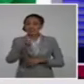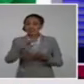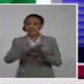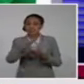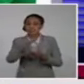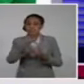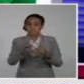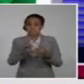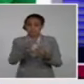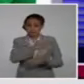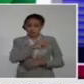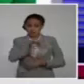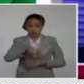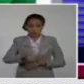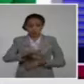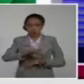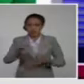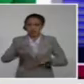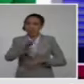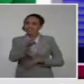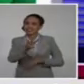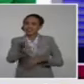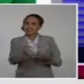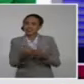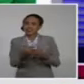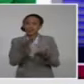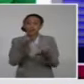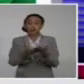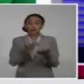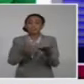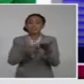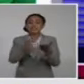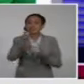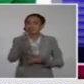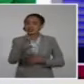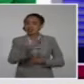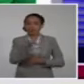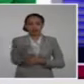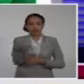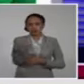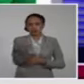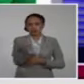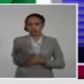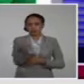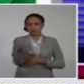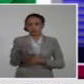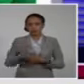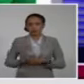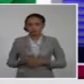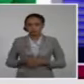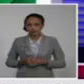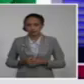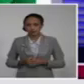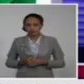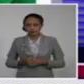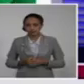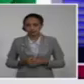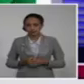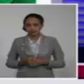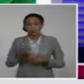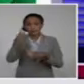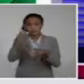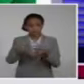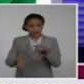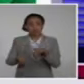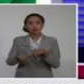hoy 13 días, su PCR había resultado negativo. No obstante, se mantuvo en